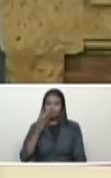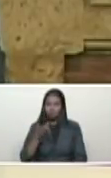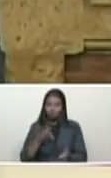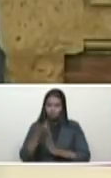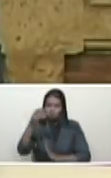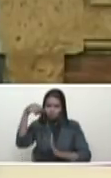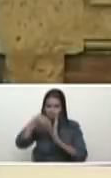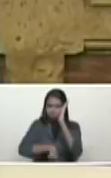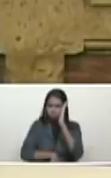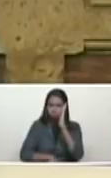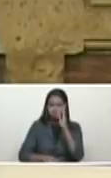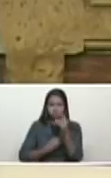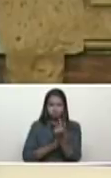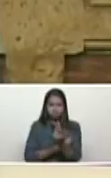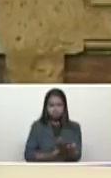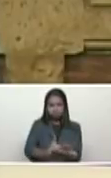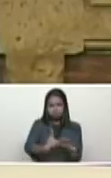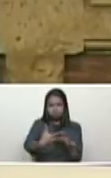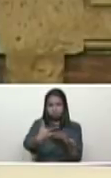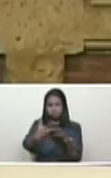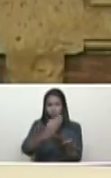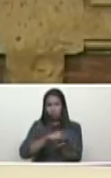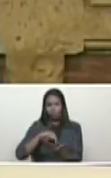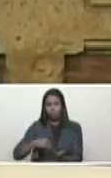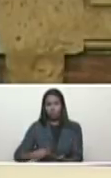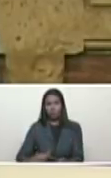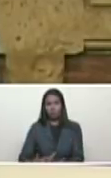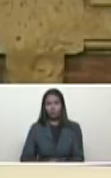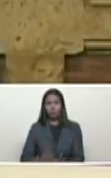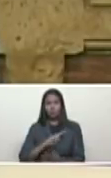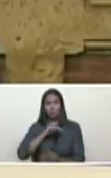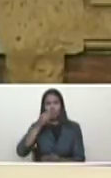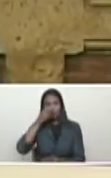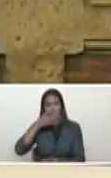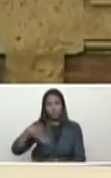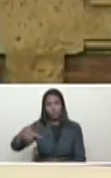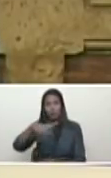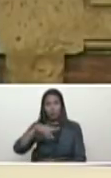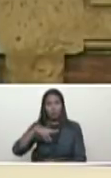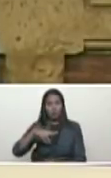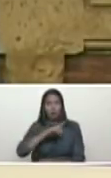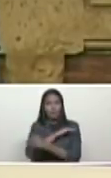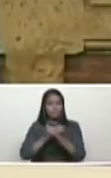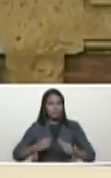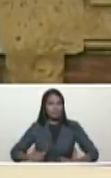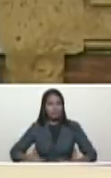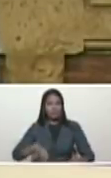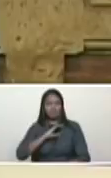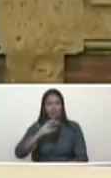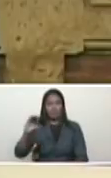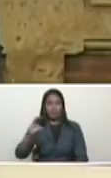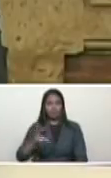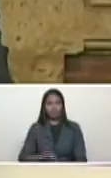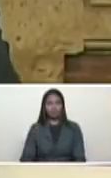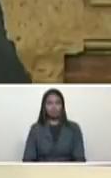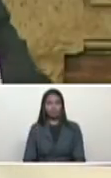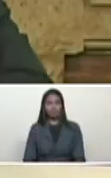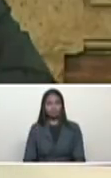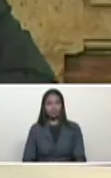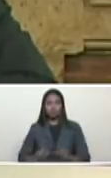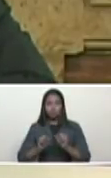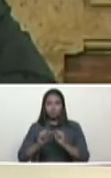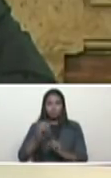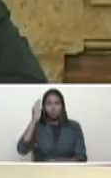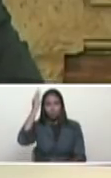profundamente en las venas de nuestro pueblo de nuestros militares de los militares de la patria corre en su